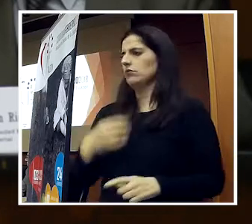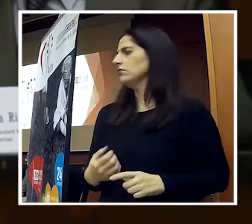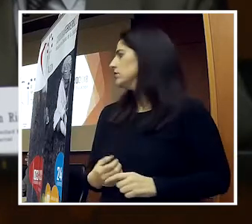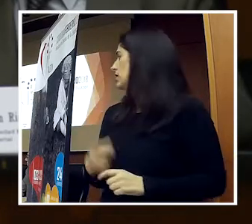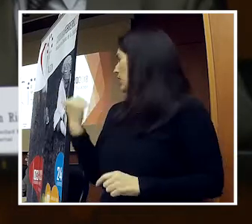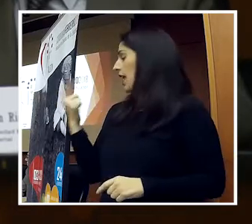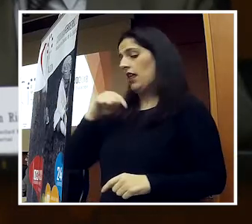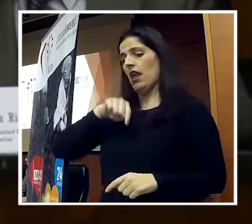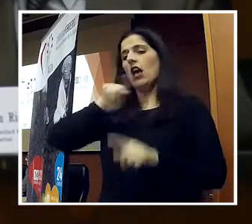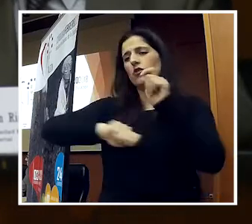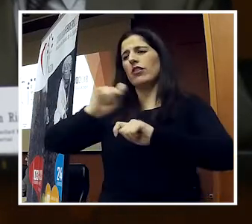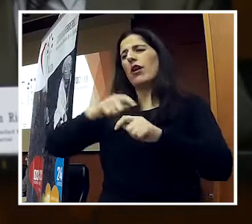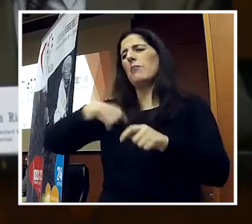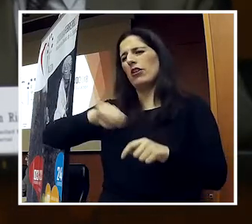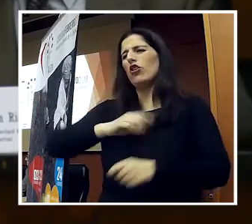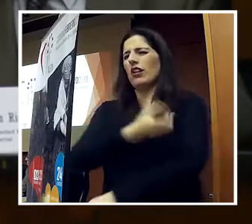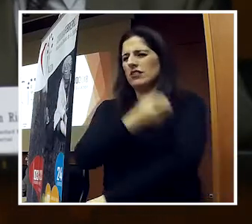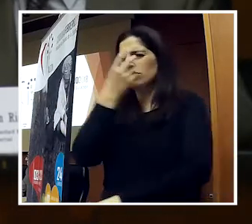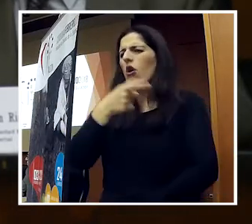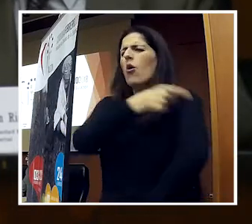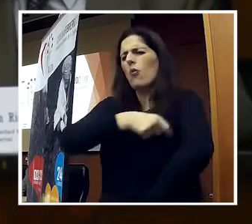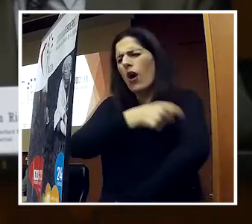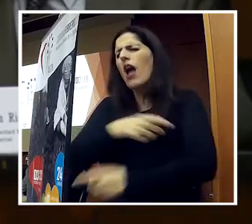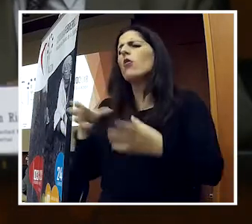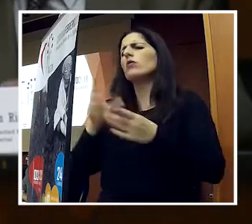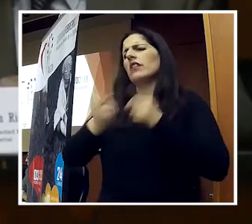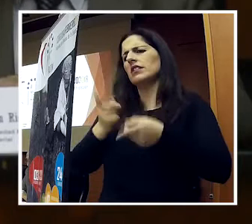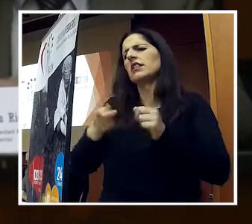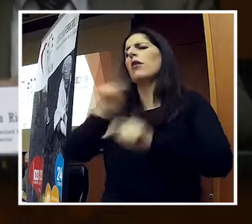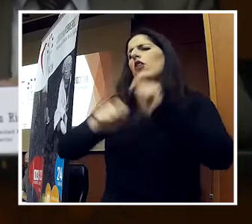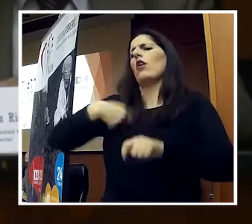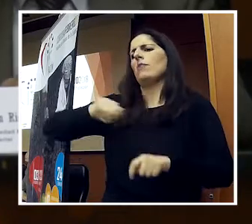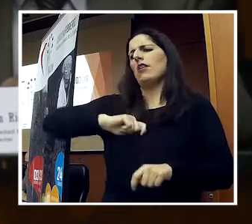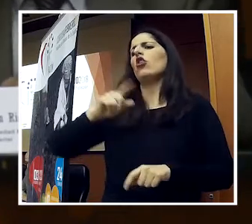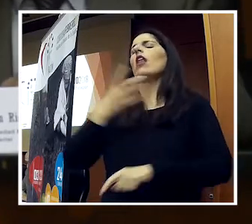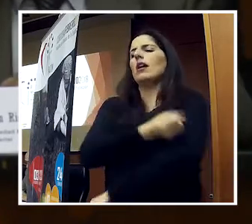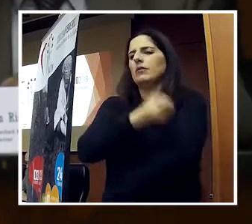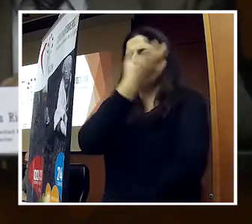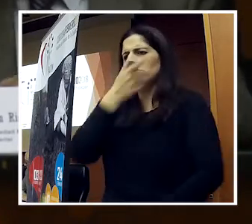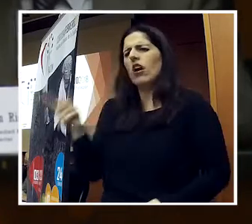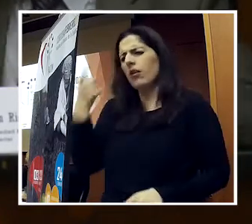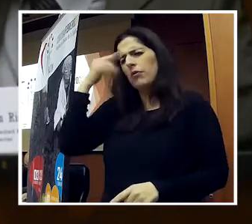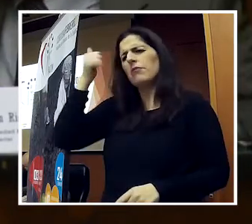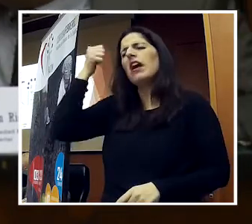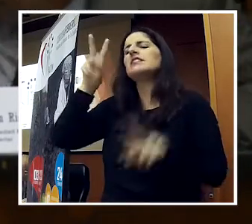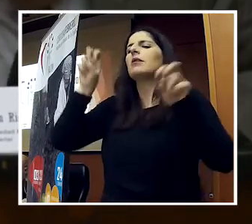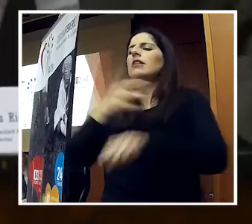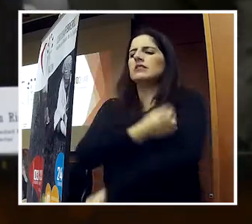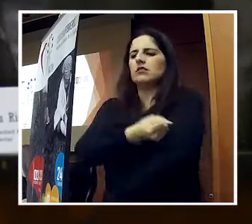es miembro de la Sociedad Española de Hipertensión Arterial, es vocal de la Junta Directiva y es el área en el que más experiencia tiene. Cuando